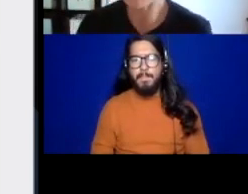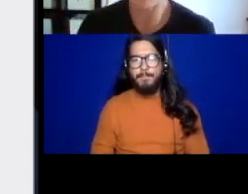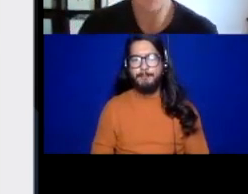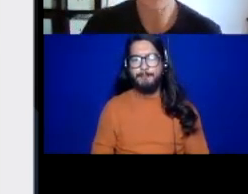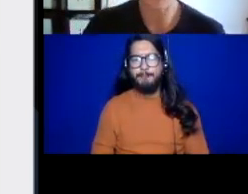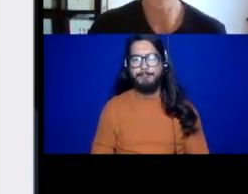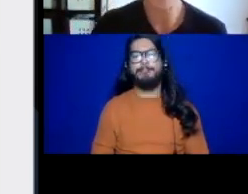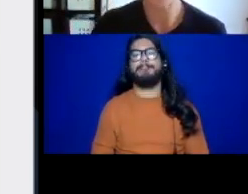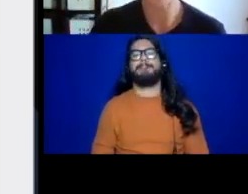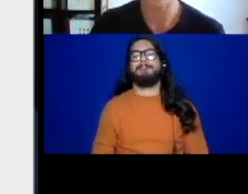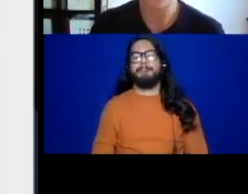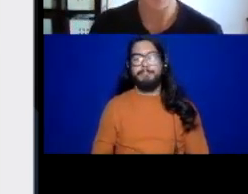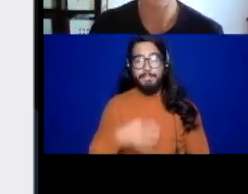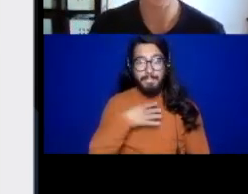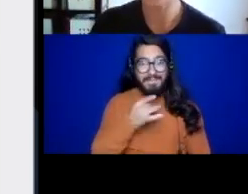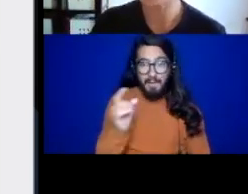Sí.